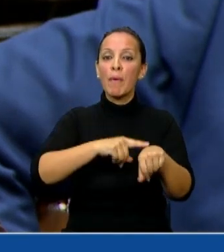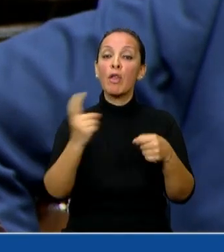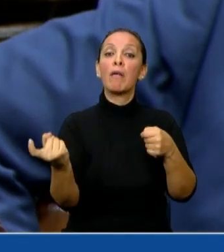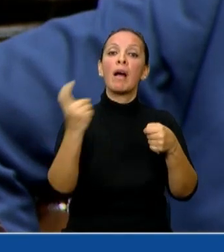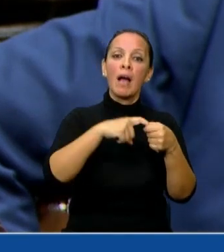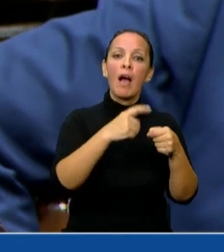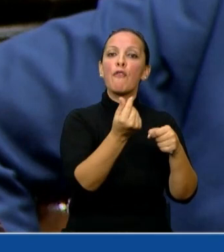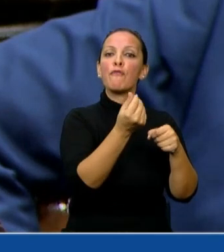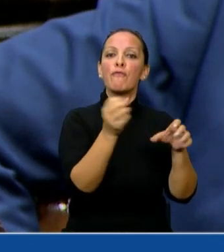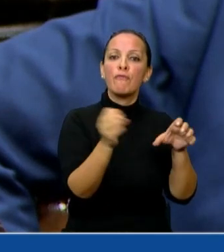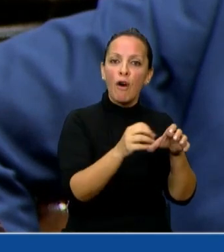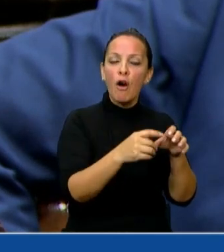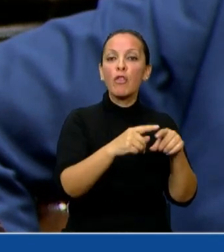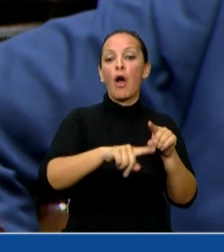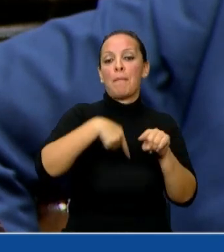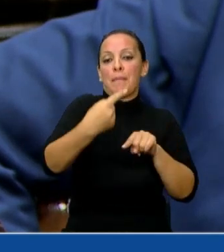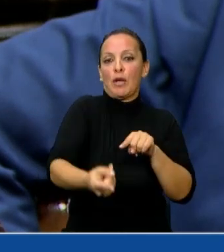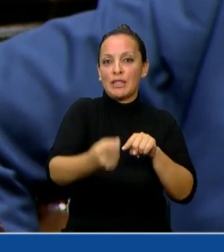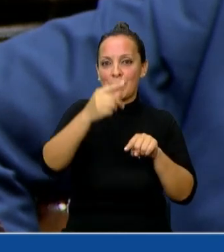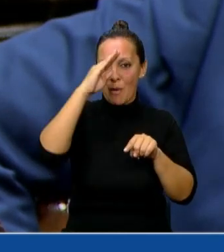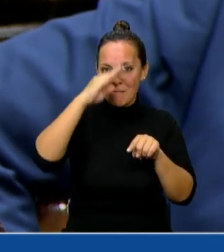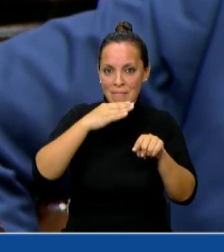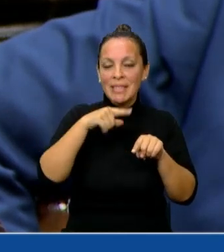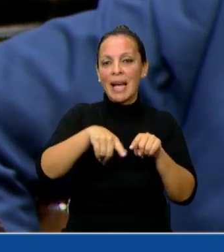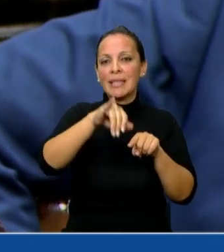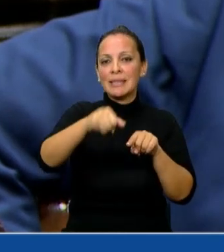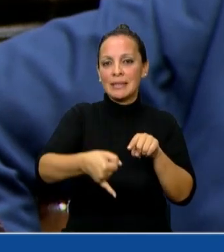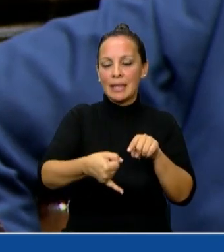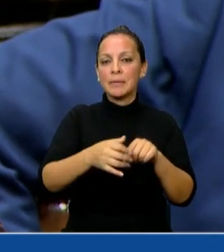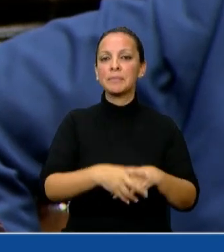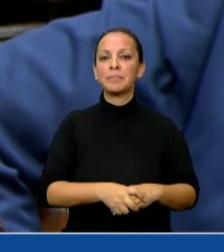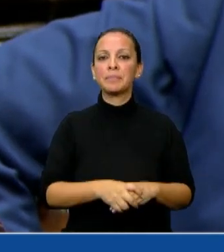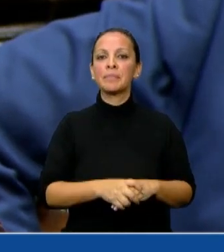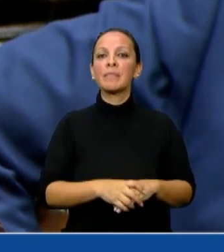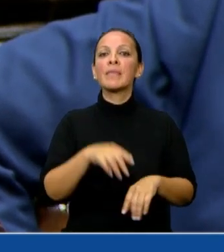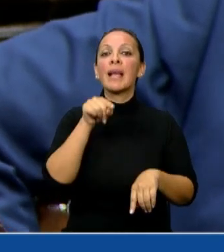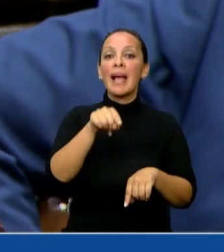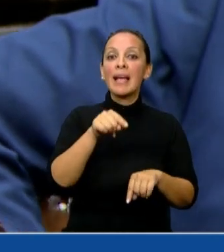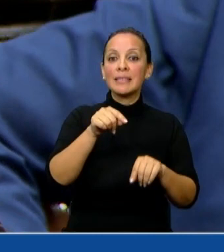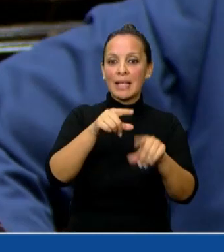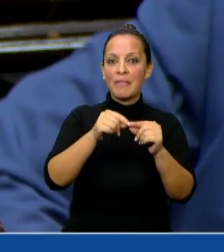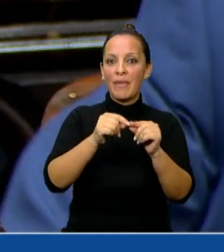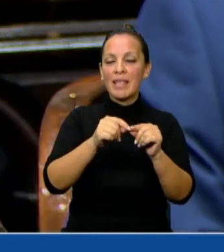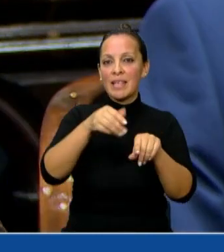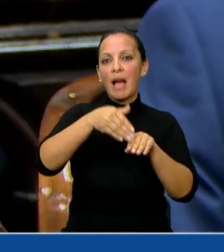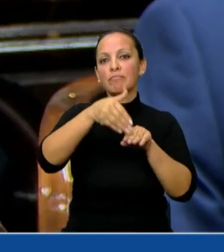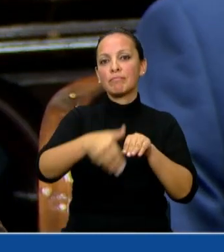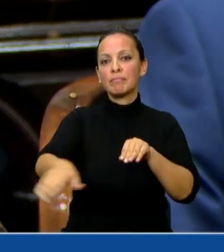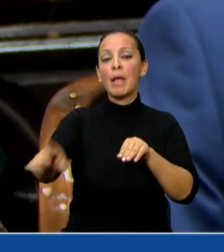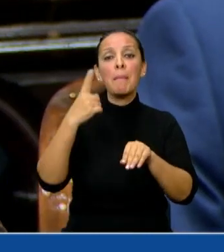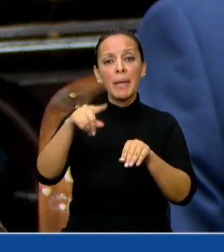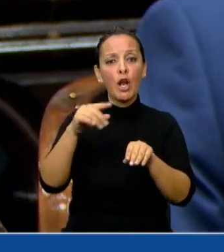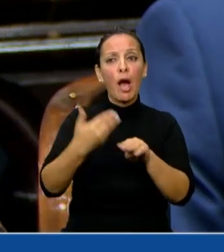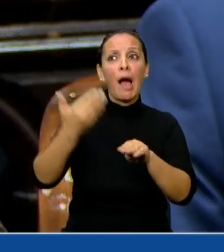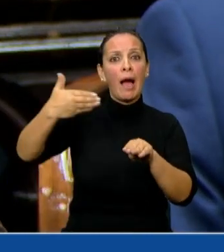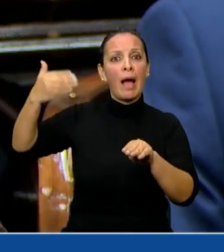del fondo fiduciario y cubrirá únicamente descalces posteriores a dicha fecha, no contemplando el retraso